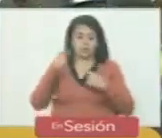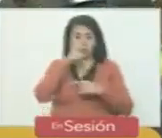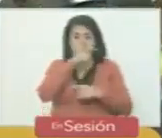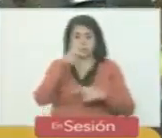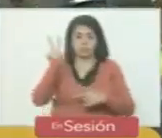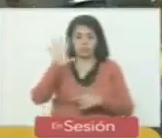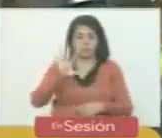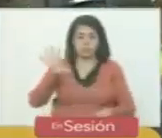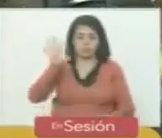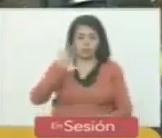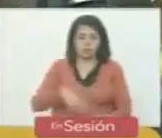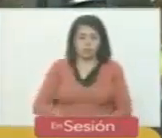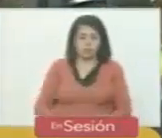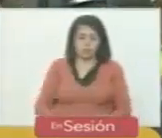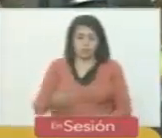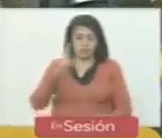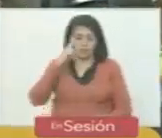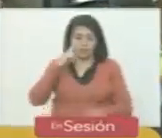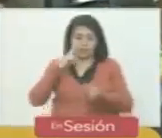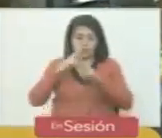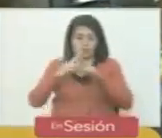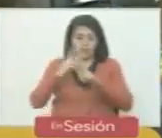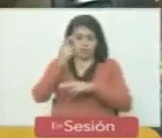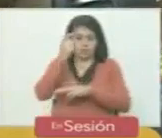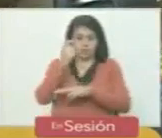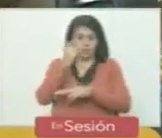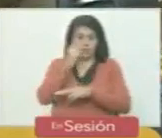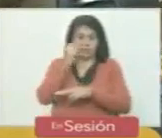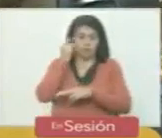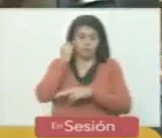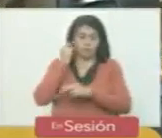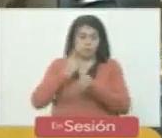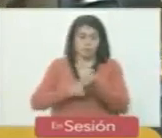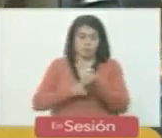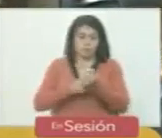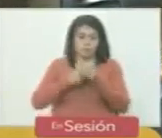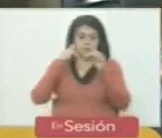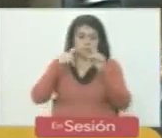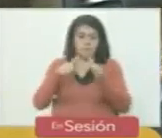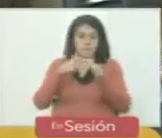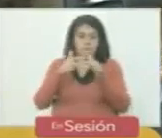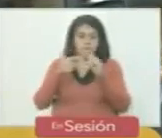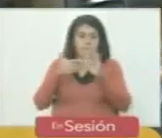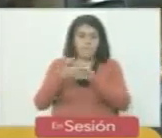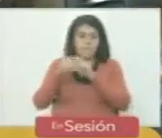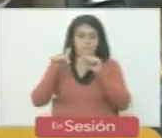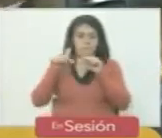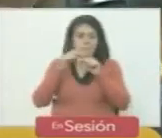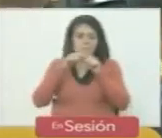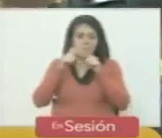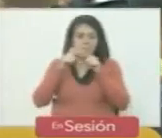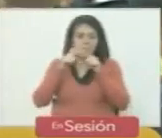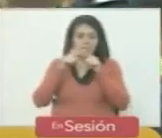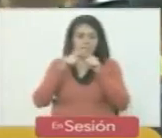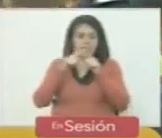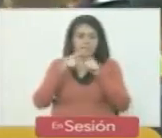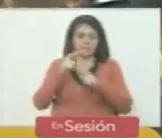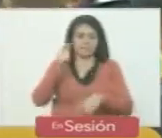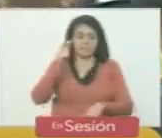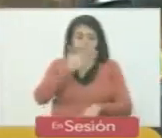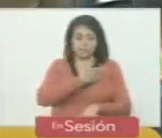de Venezuela y a los honorables diputados, mis hermanas y hermanos que están aquí, que fue